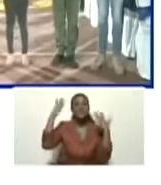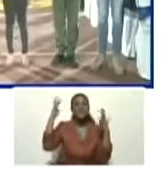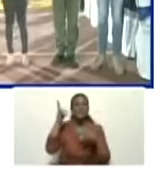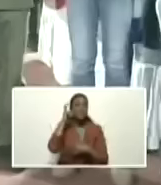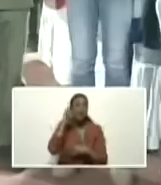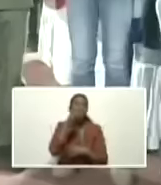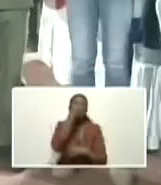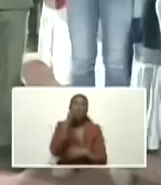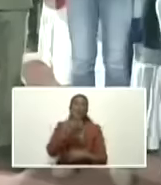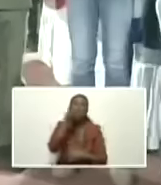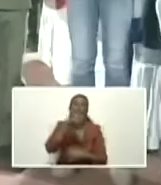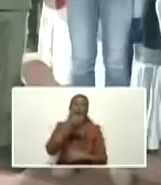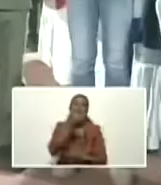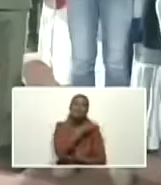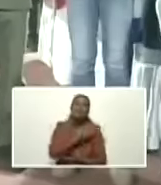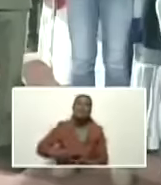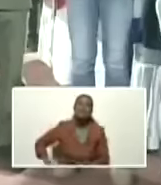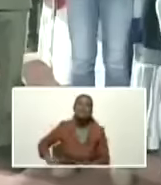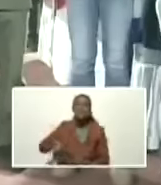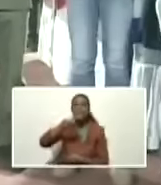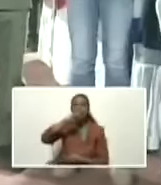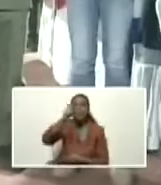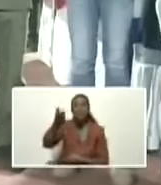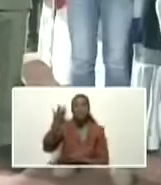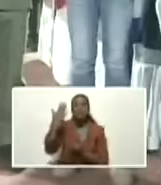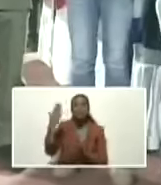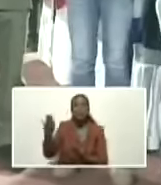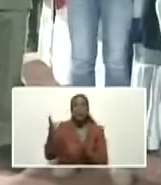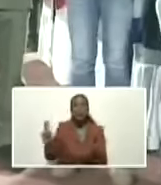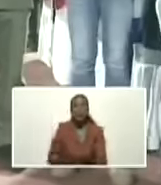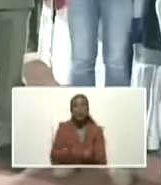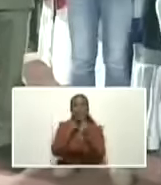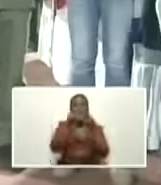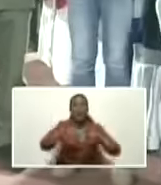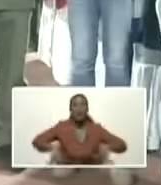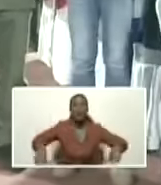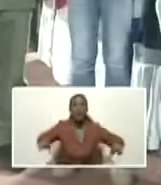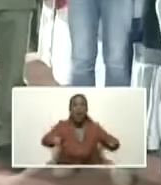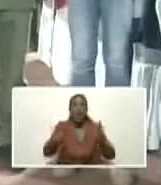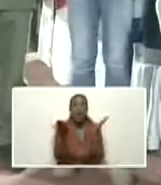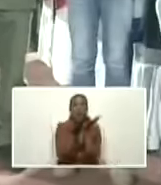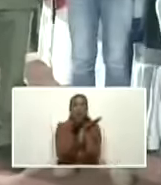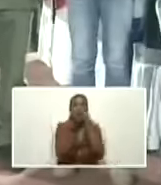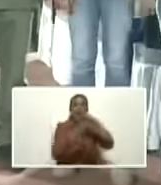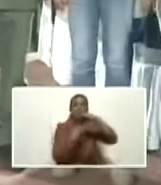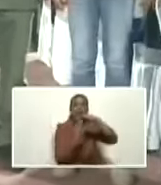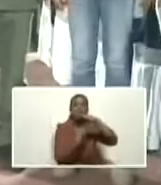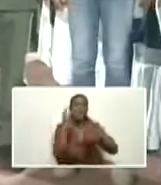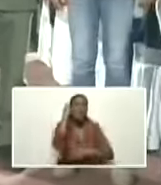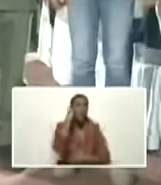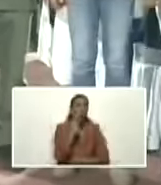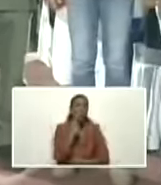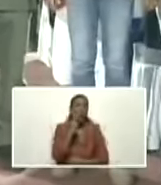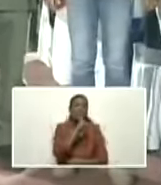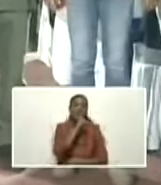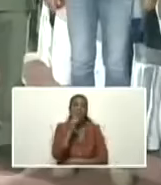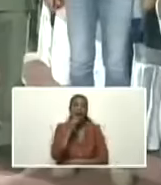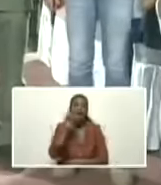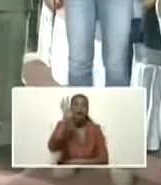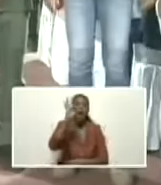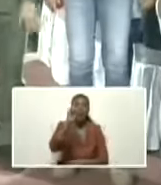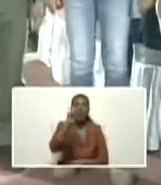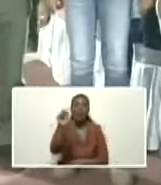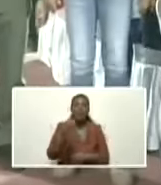Muy buenas tardes, señor presidente. Nos encontramos aquí en la escuela primaria bolivariana El Triunfo,